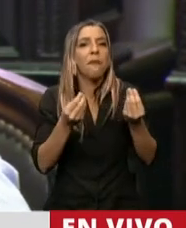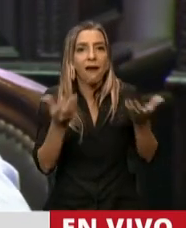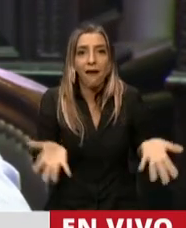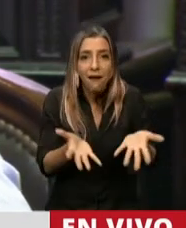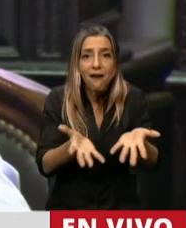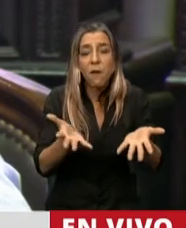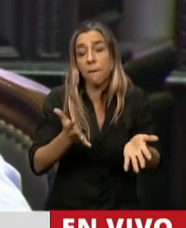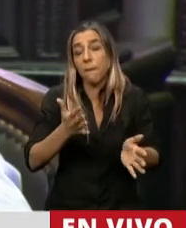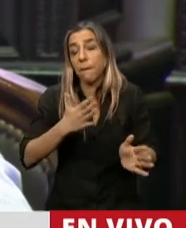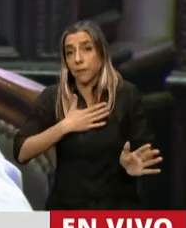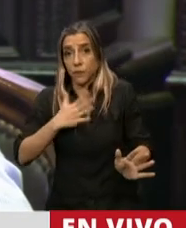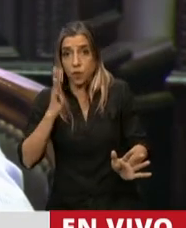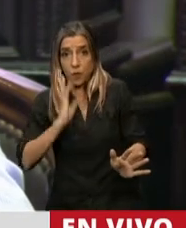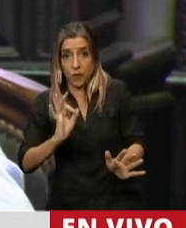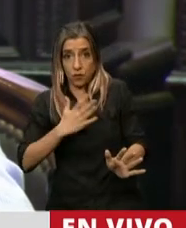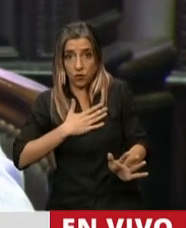mí,